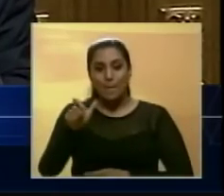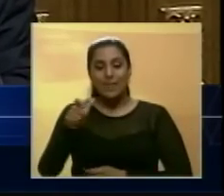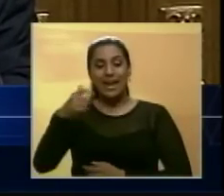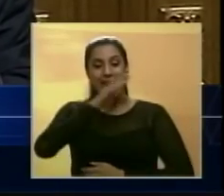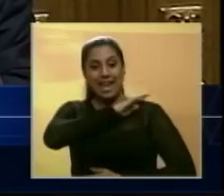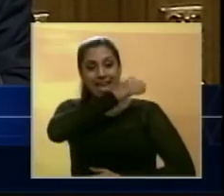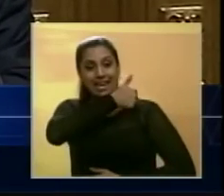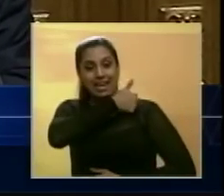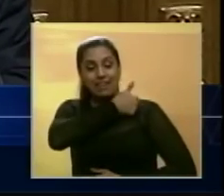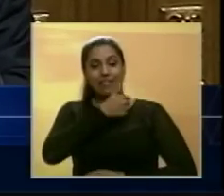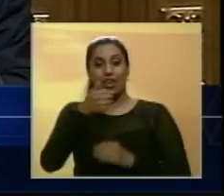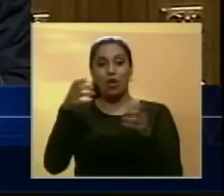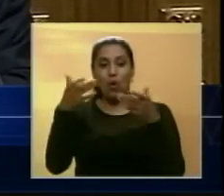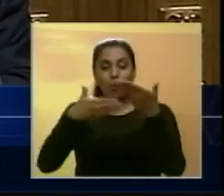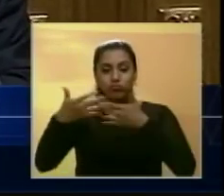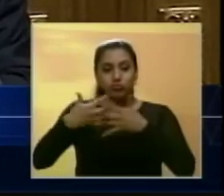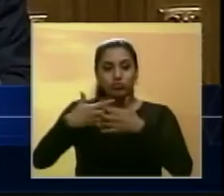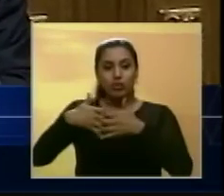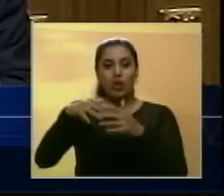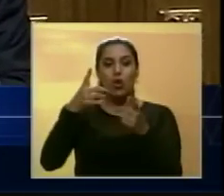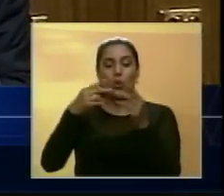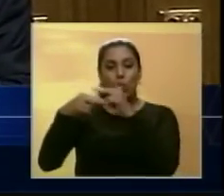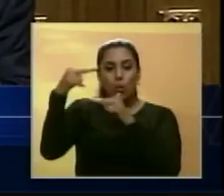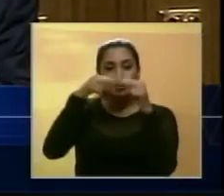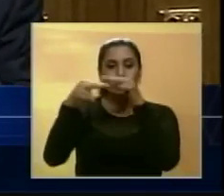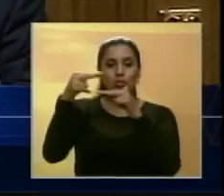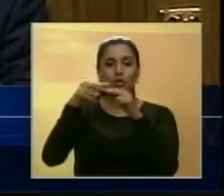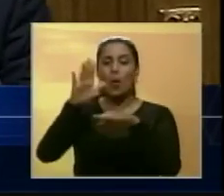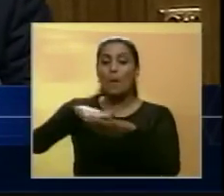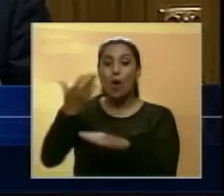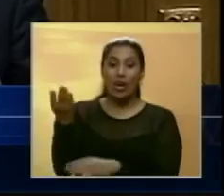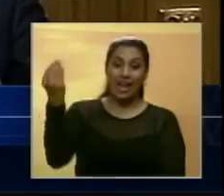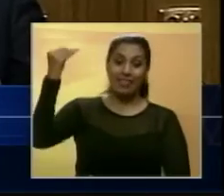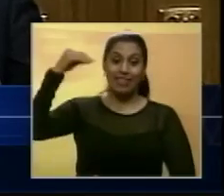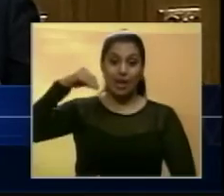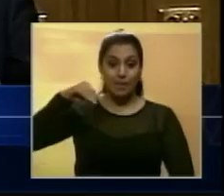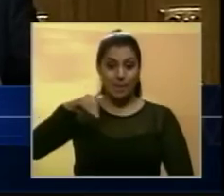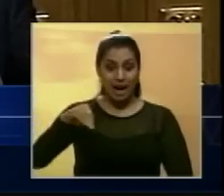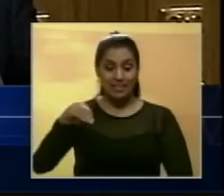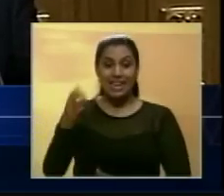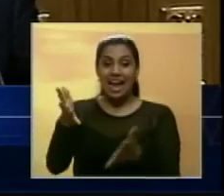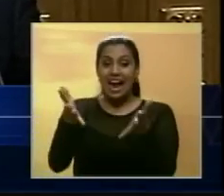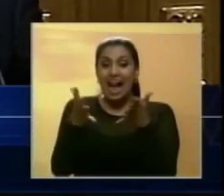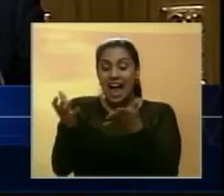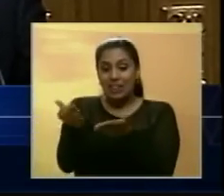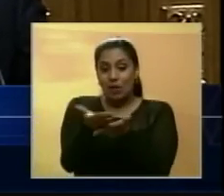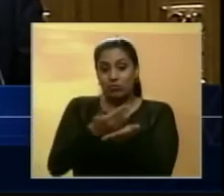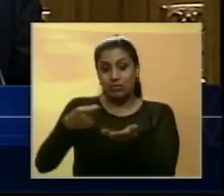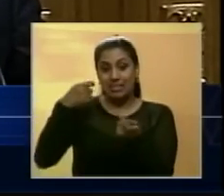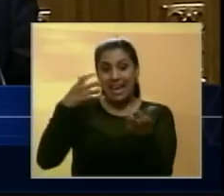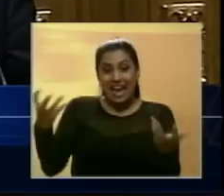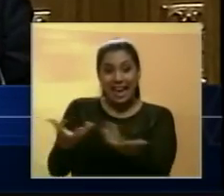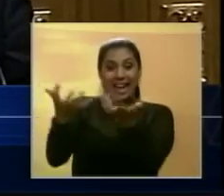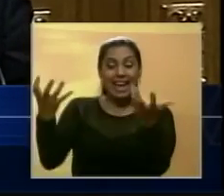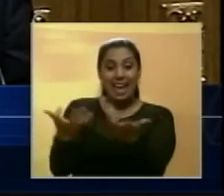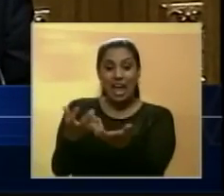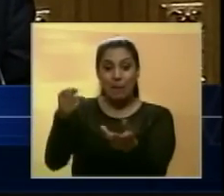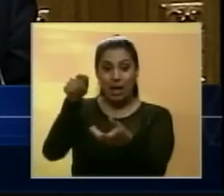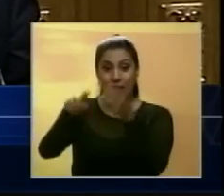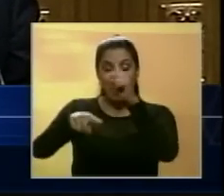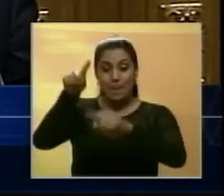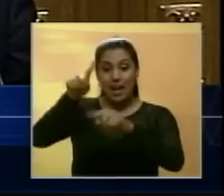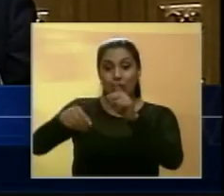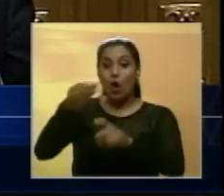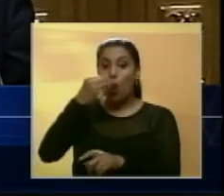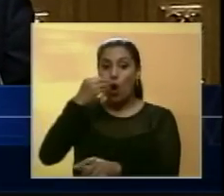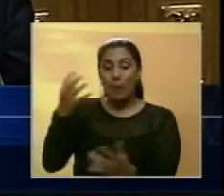gerente de una compañía de Fierre Construcción, porque además se ganaron unos reales en la quema de los